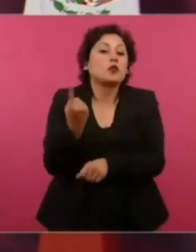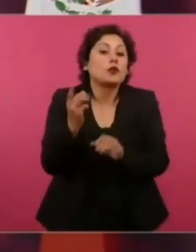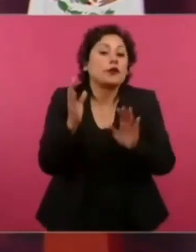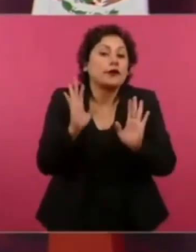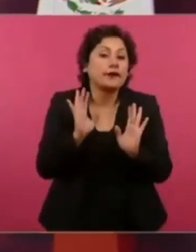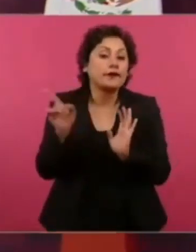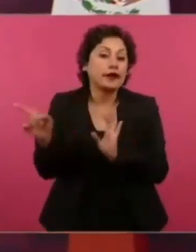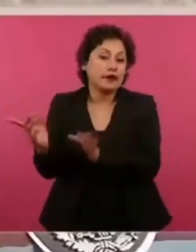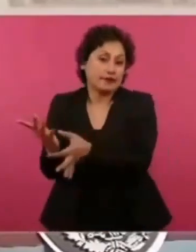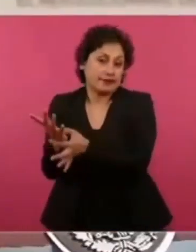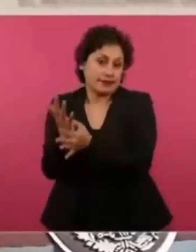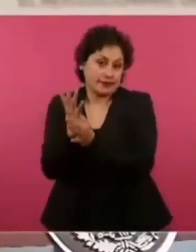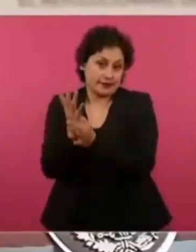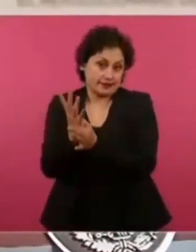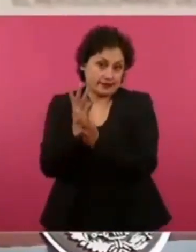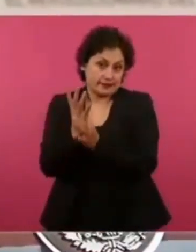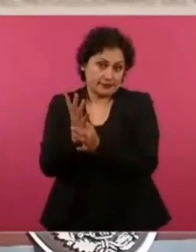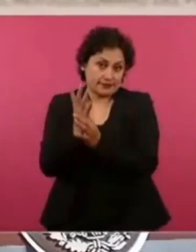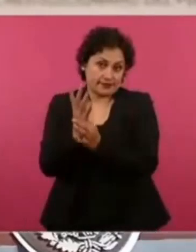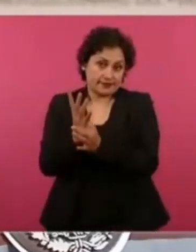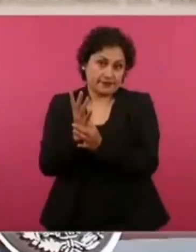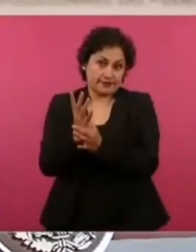supuestamente